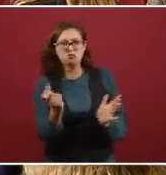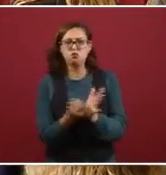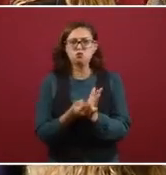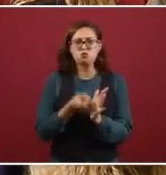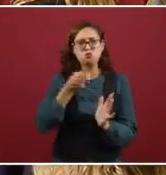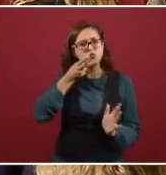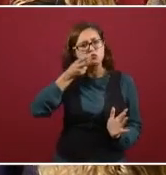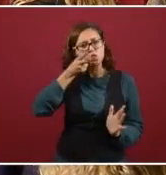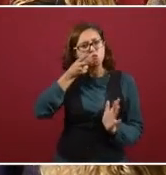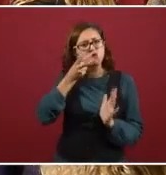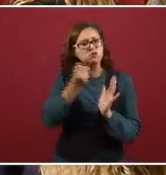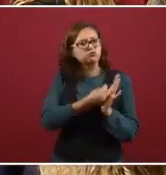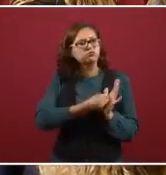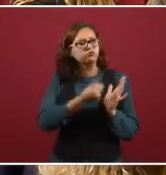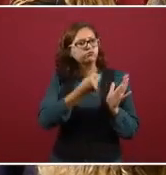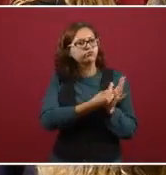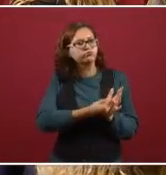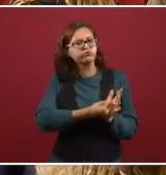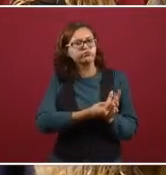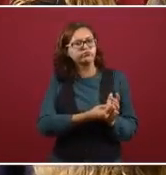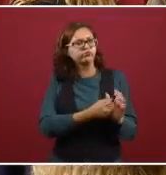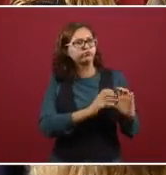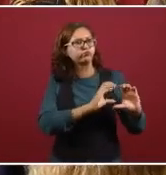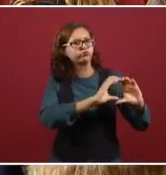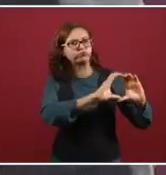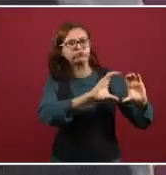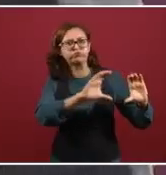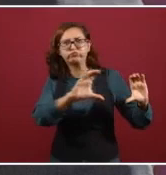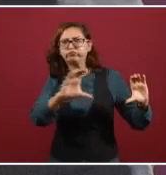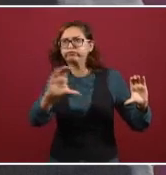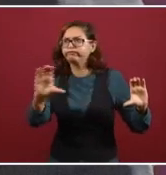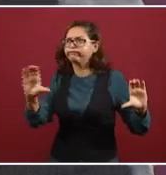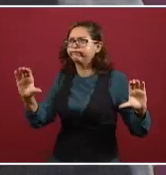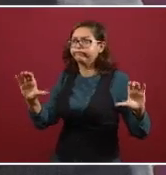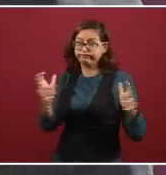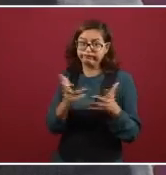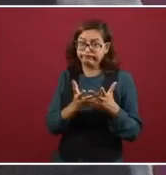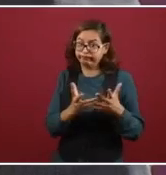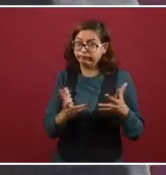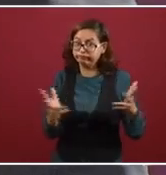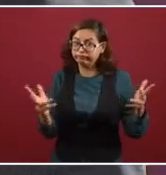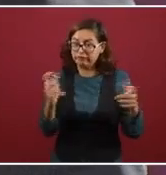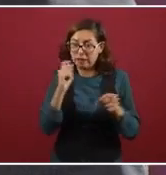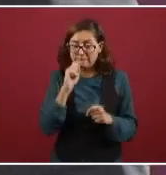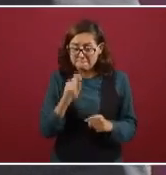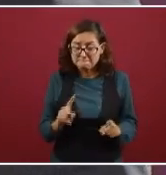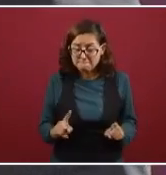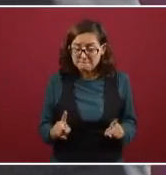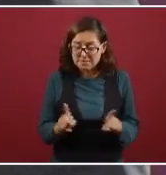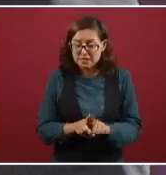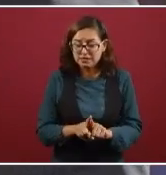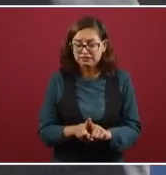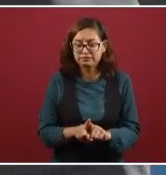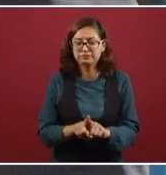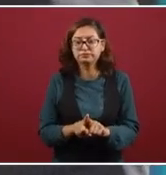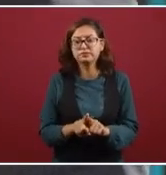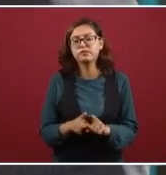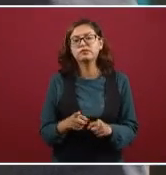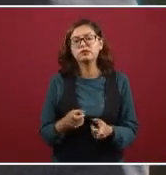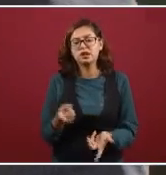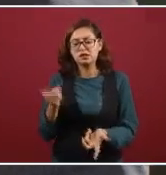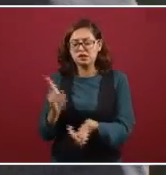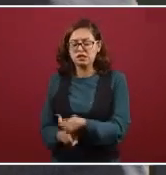ahí estaban botellas, tenían las botellas de vino, igual tiene un área que es destinado para una planta